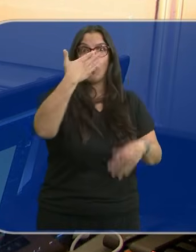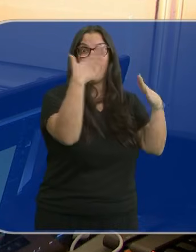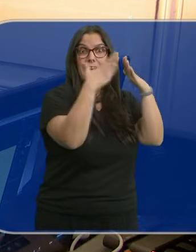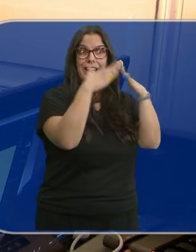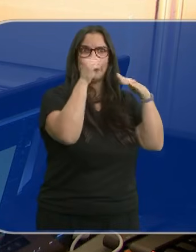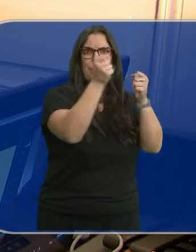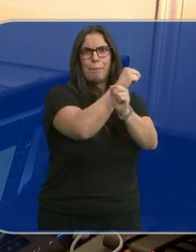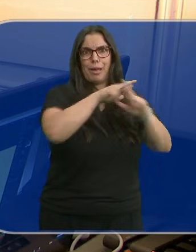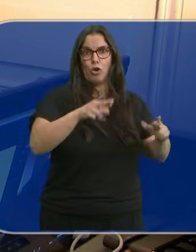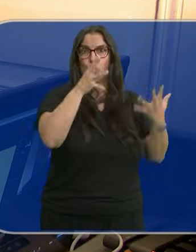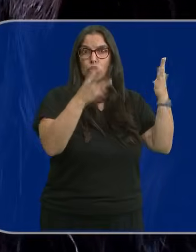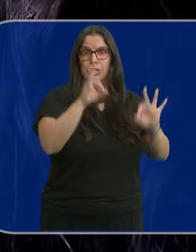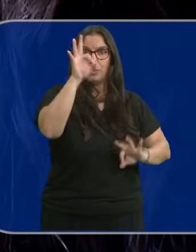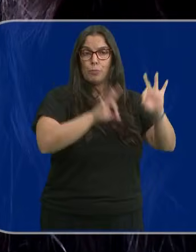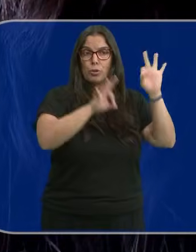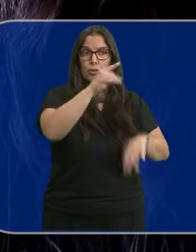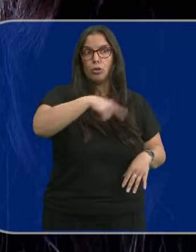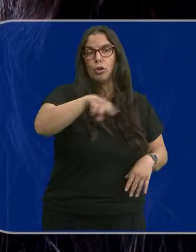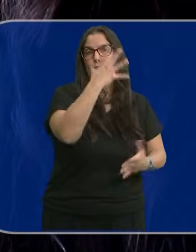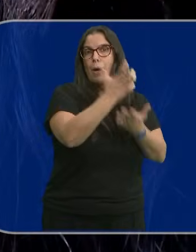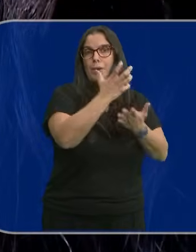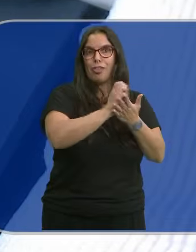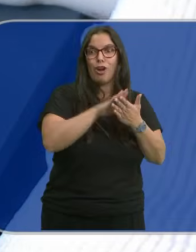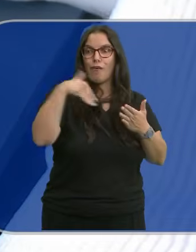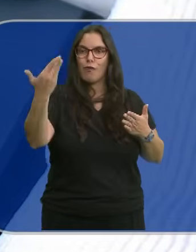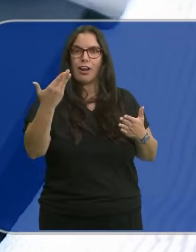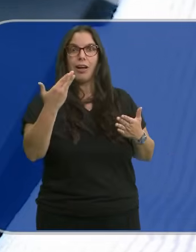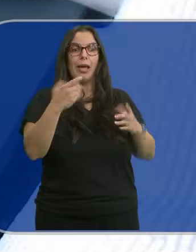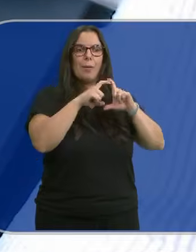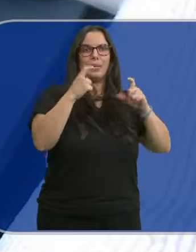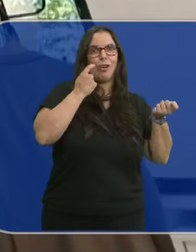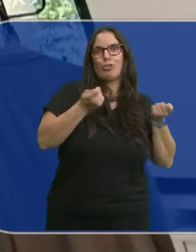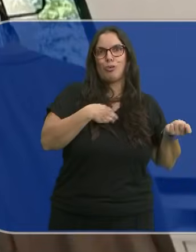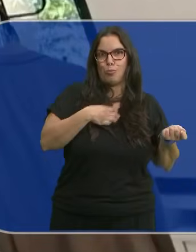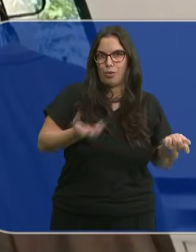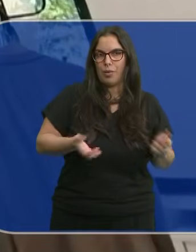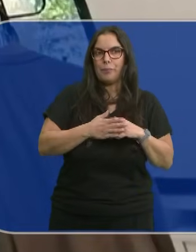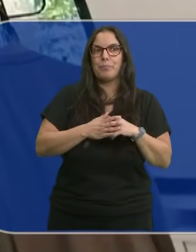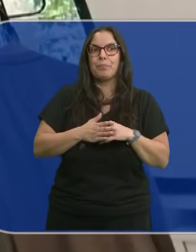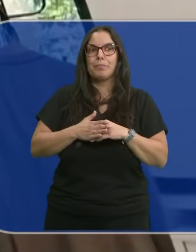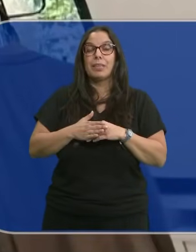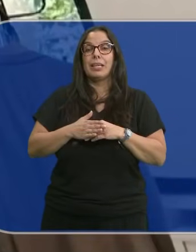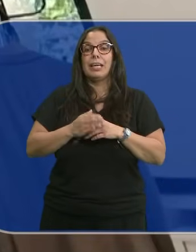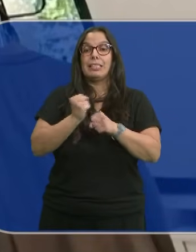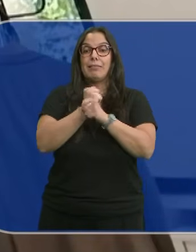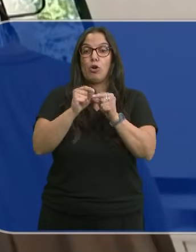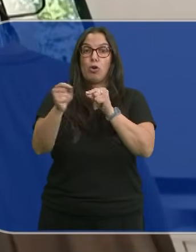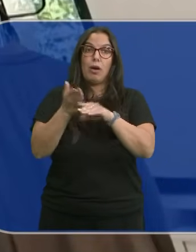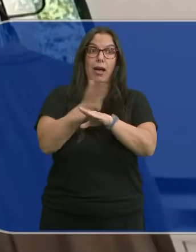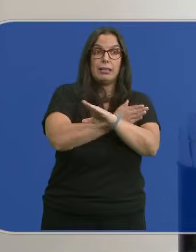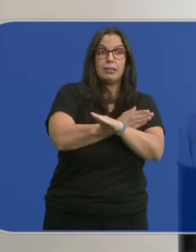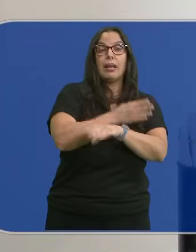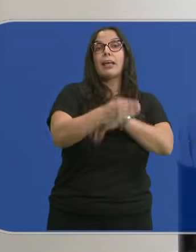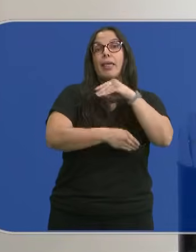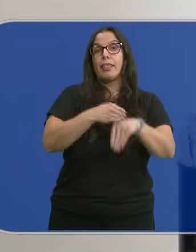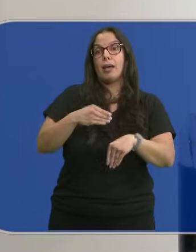un 80% de trabajadores utiliza aplicaciones externas al control corporativo. Antes del teletrabajo se trabajaba con el ordenador de la